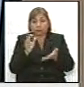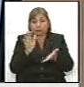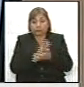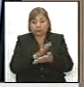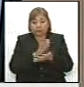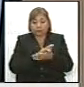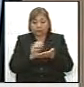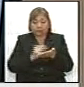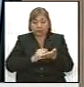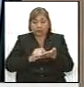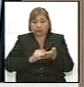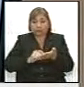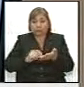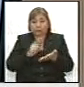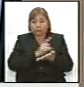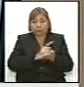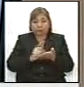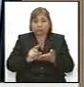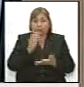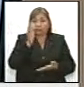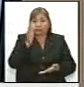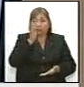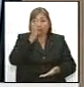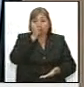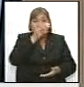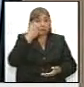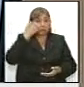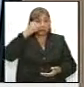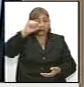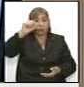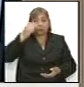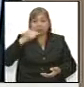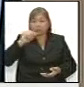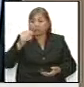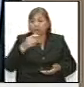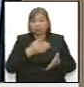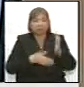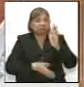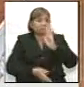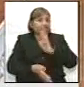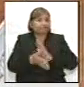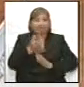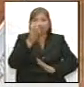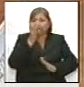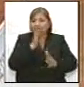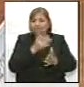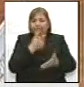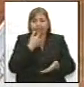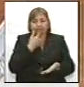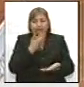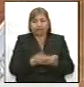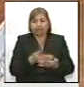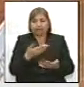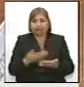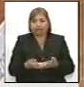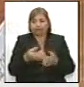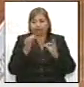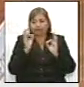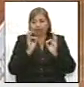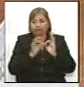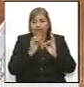por la realización de semanas de representación han sido burdamente falsificadas, sostuvo un informe